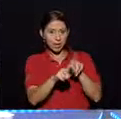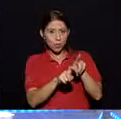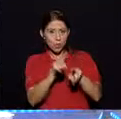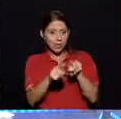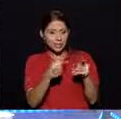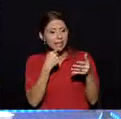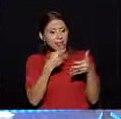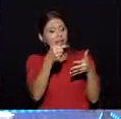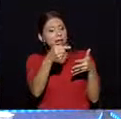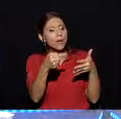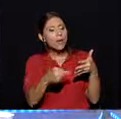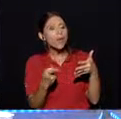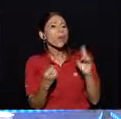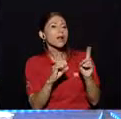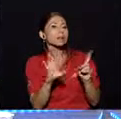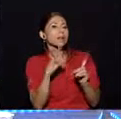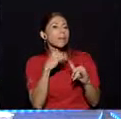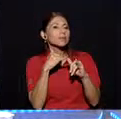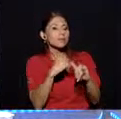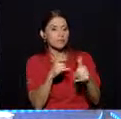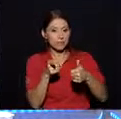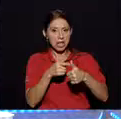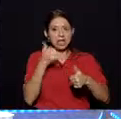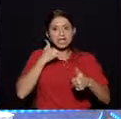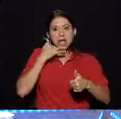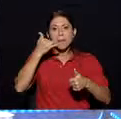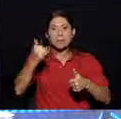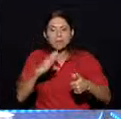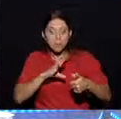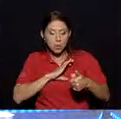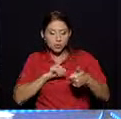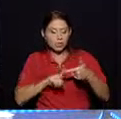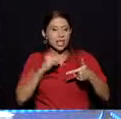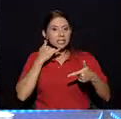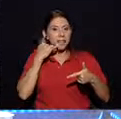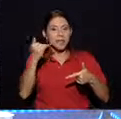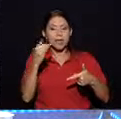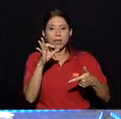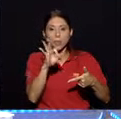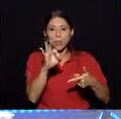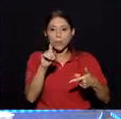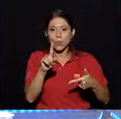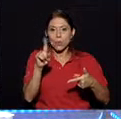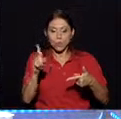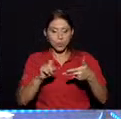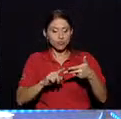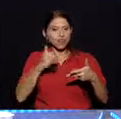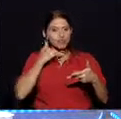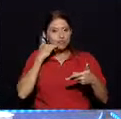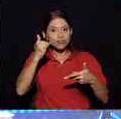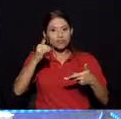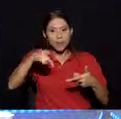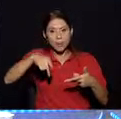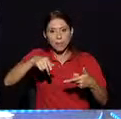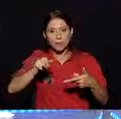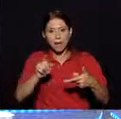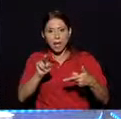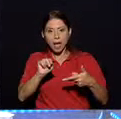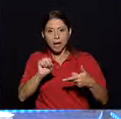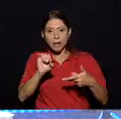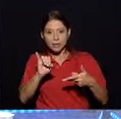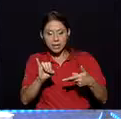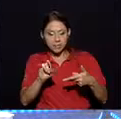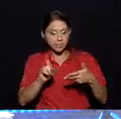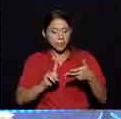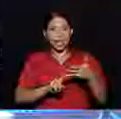Al teléfono del PANI, a la página web del PANI, etcétera, ¿no? No es falta de conocimiento, es